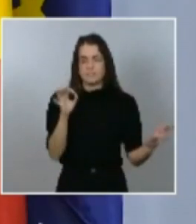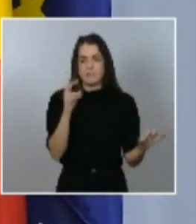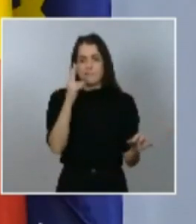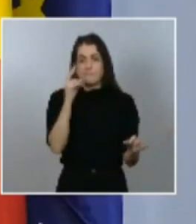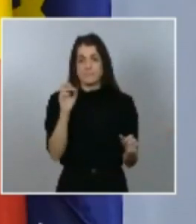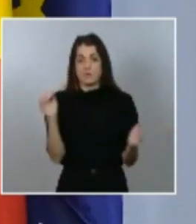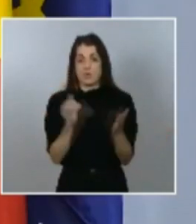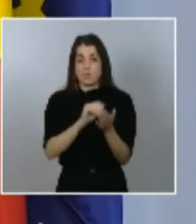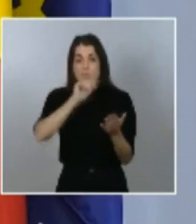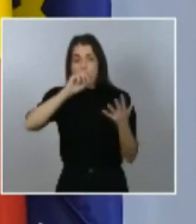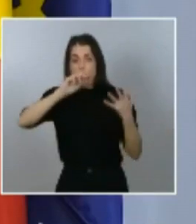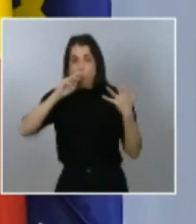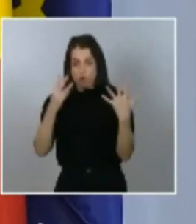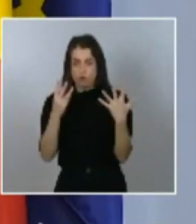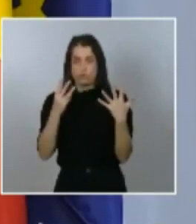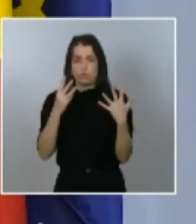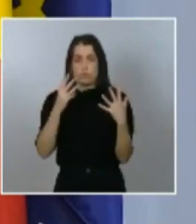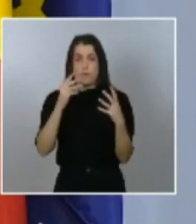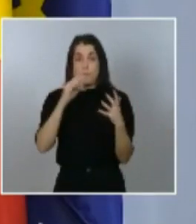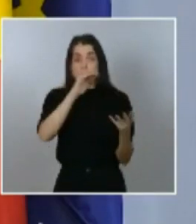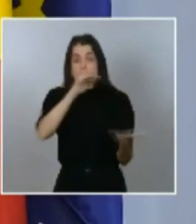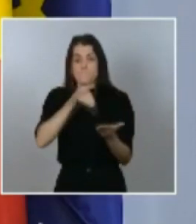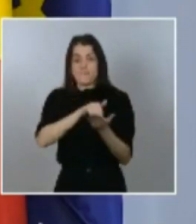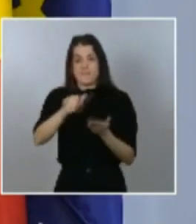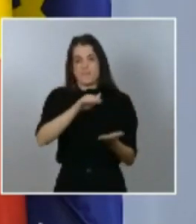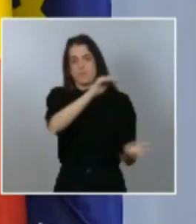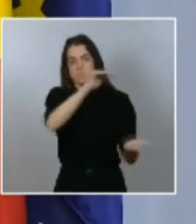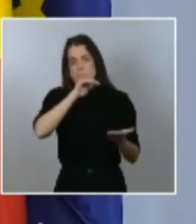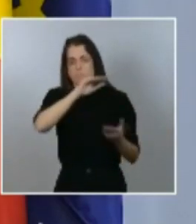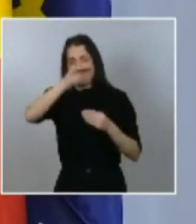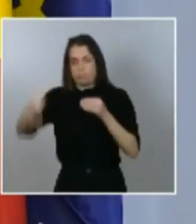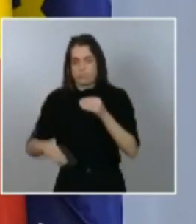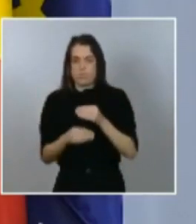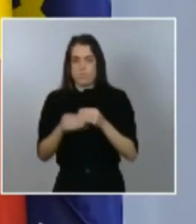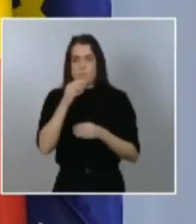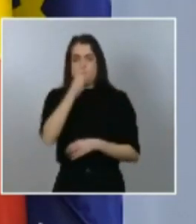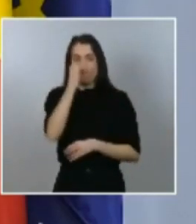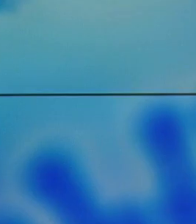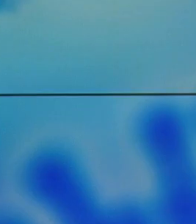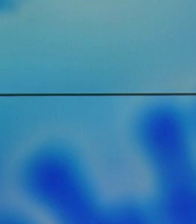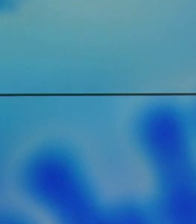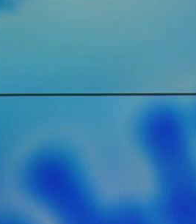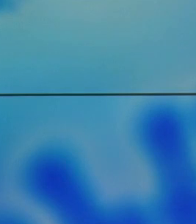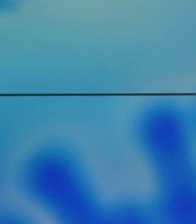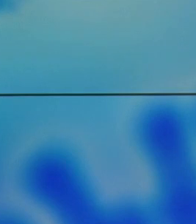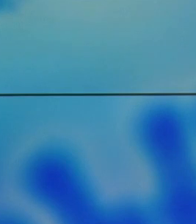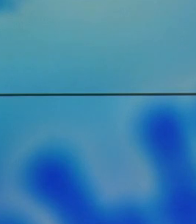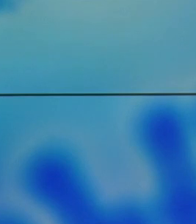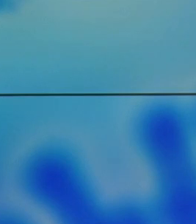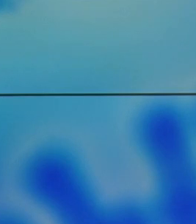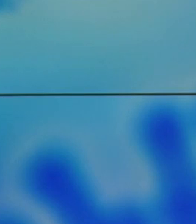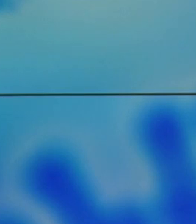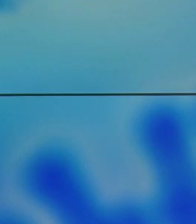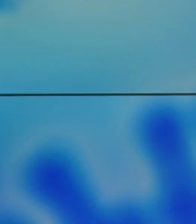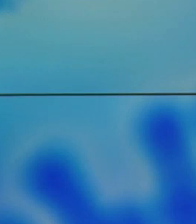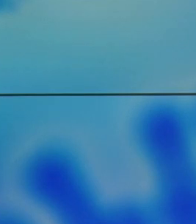millones de dosis adicionales de la vacuna que se fabrica por Pfizer Biotech. Lo acaban de escuchar,